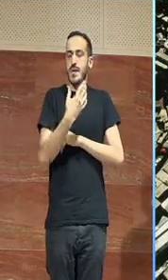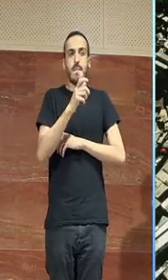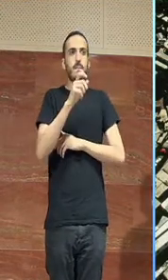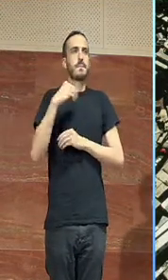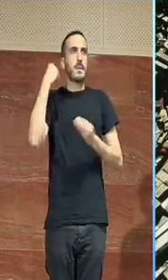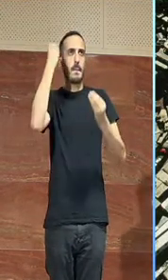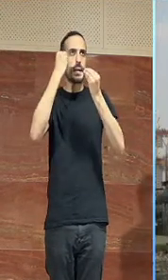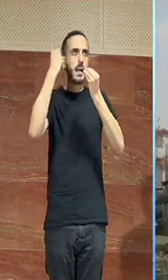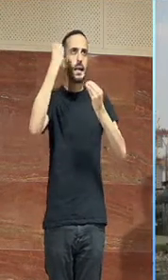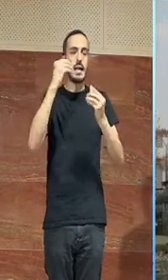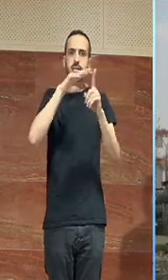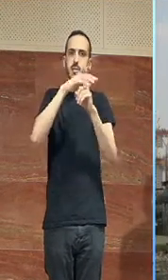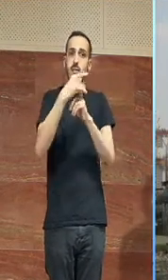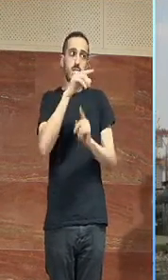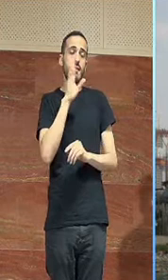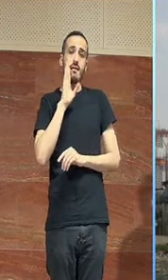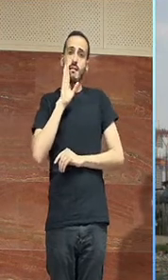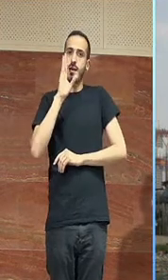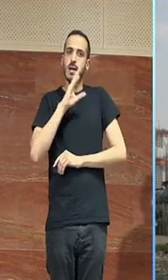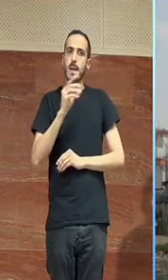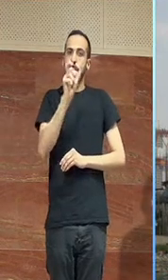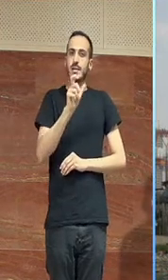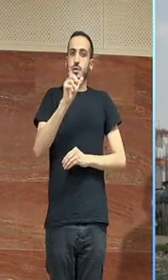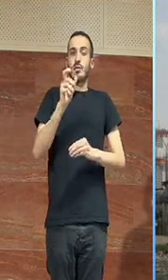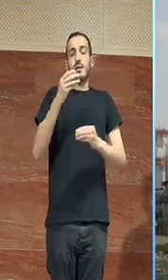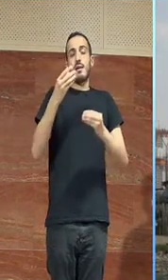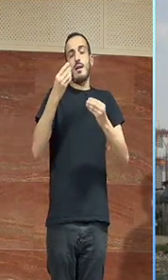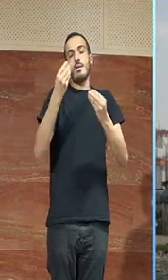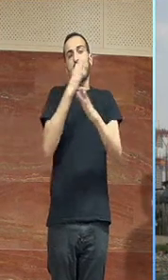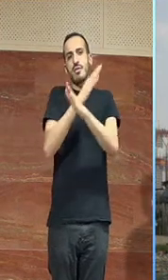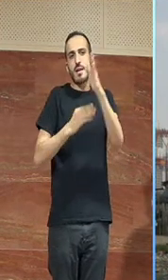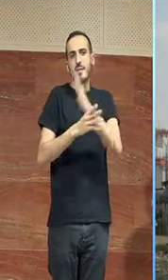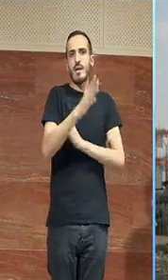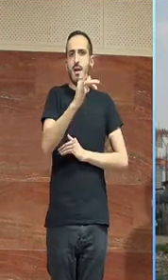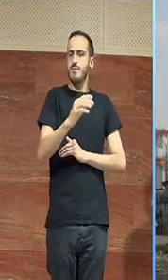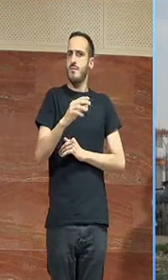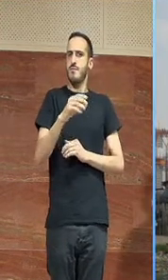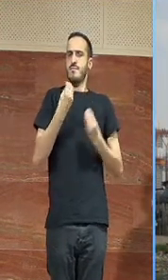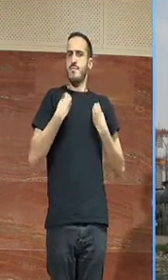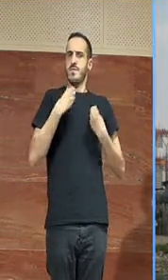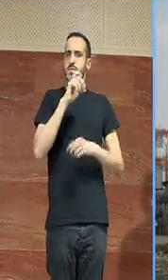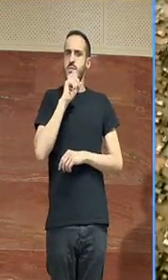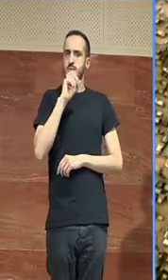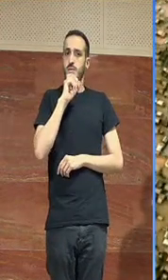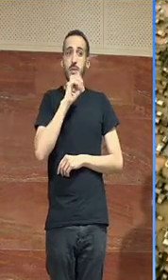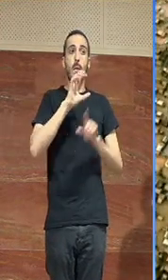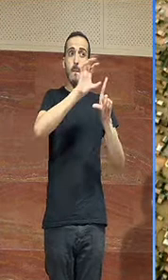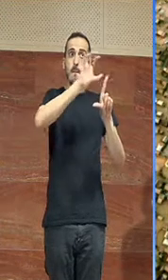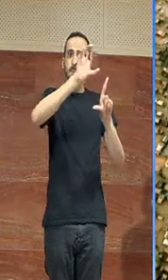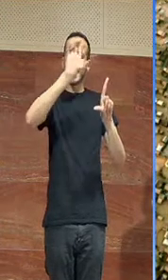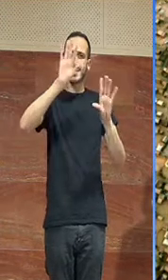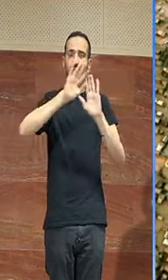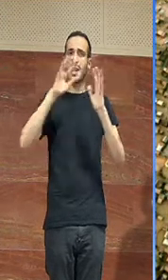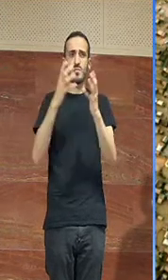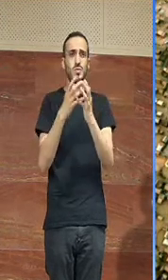entorno. Esta situación es una situación que se da en todos los países. Bien, me